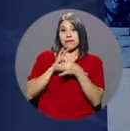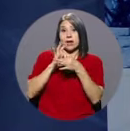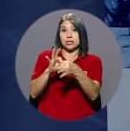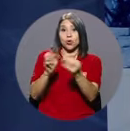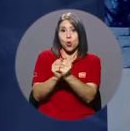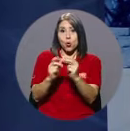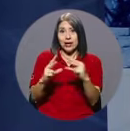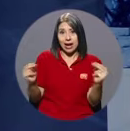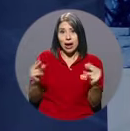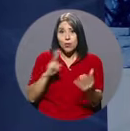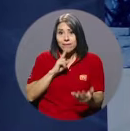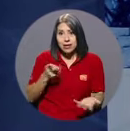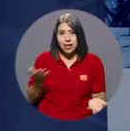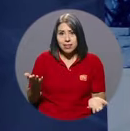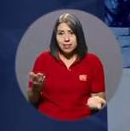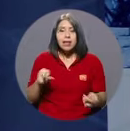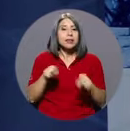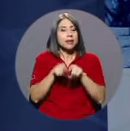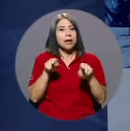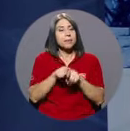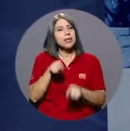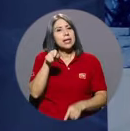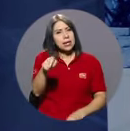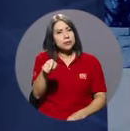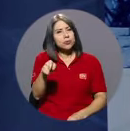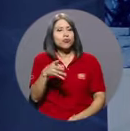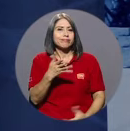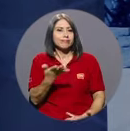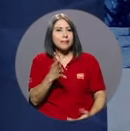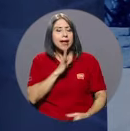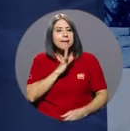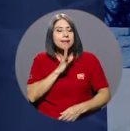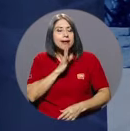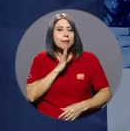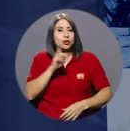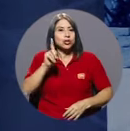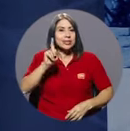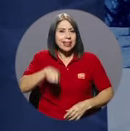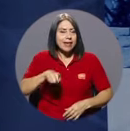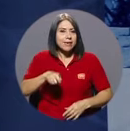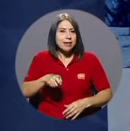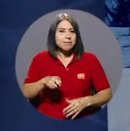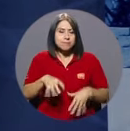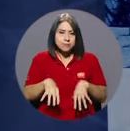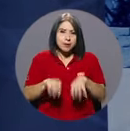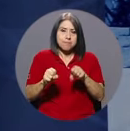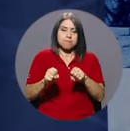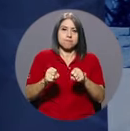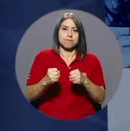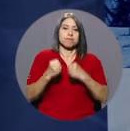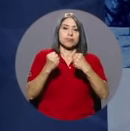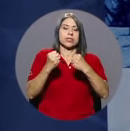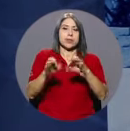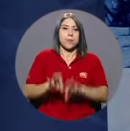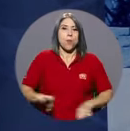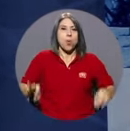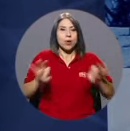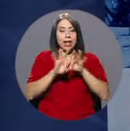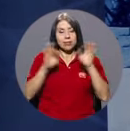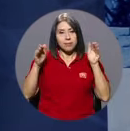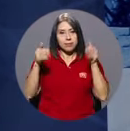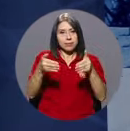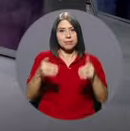¿verdad? Uh-huh. Y eso también es otro elemento que hablamos de que se tiene que retomar de una manera